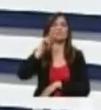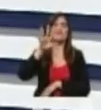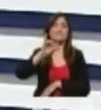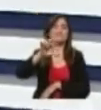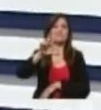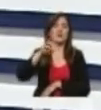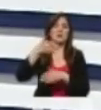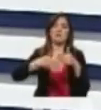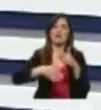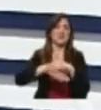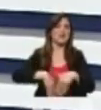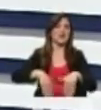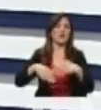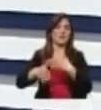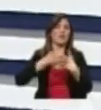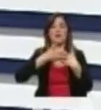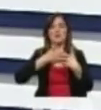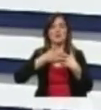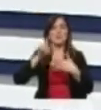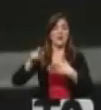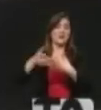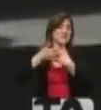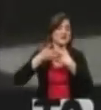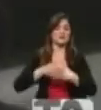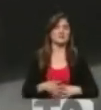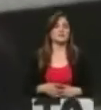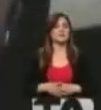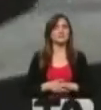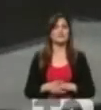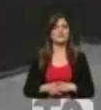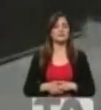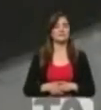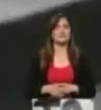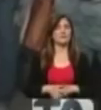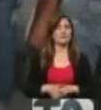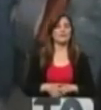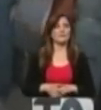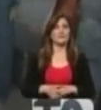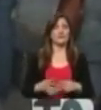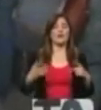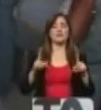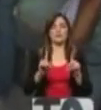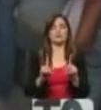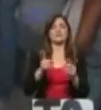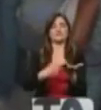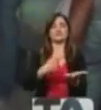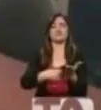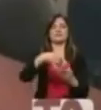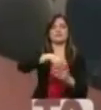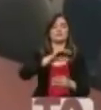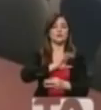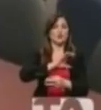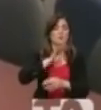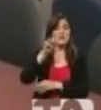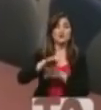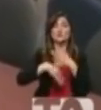julio y deberían estar cerrados. El tema de las casas de tolerancia sigue en debate en el municipio de Quito. Este martes todos